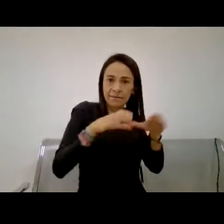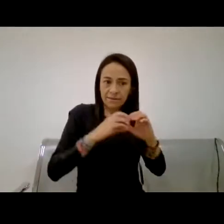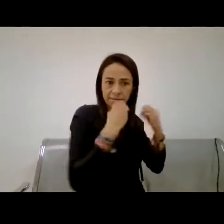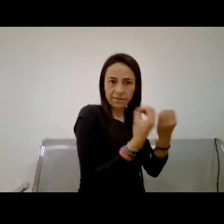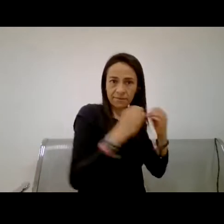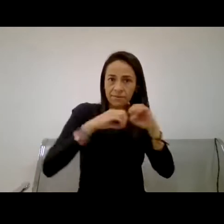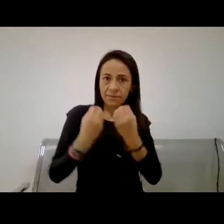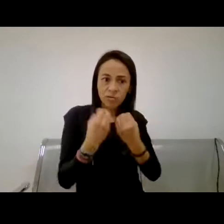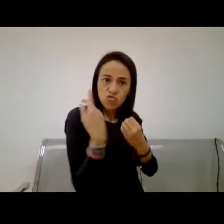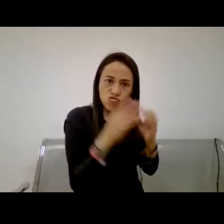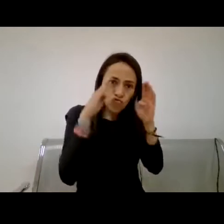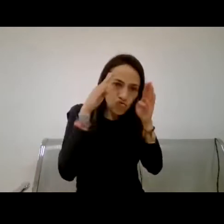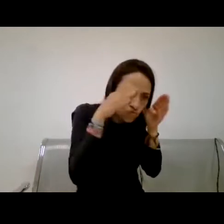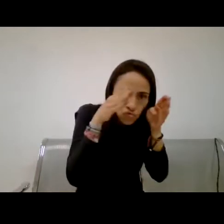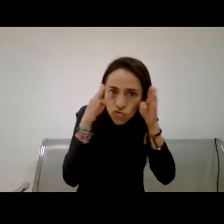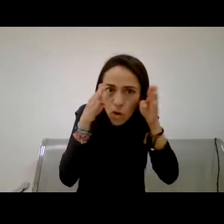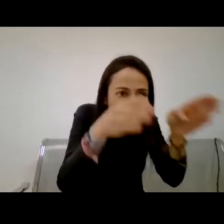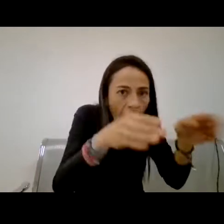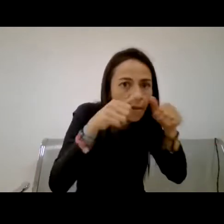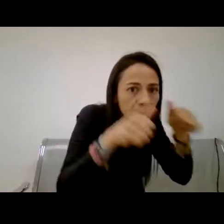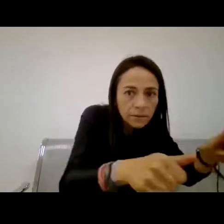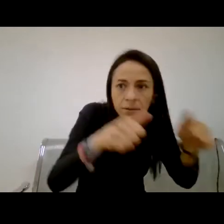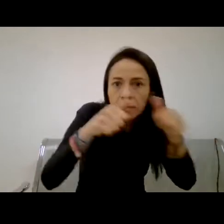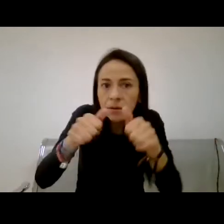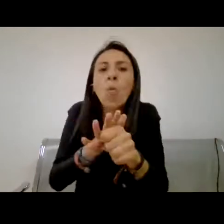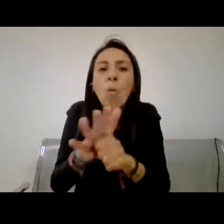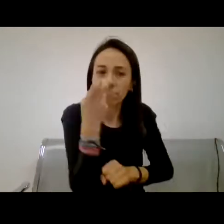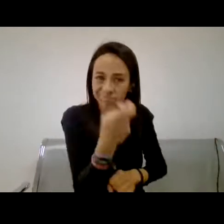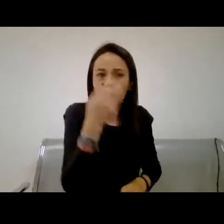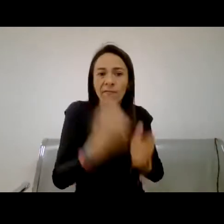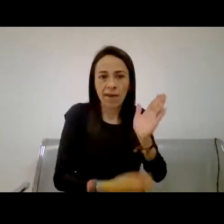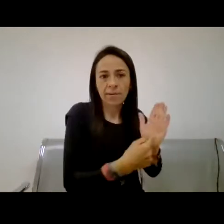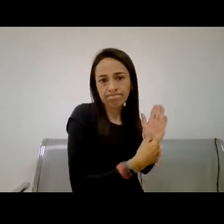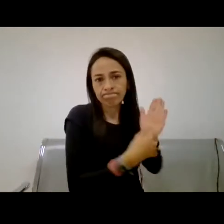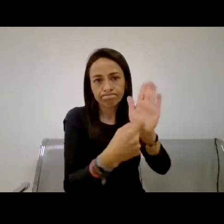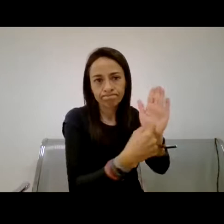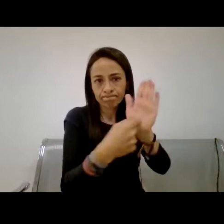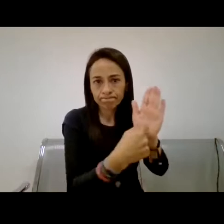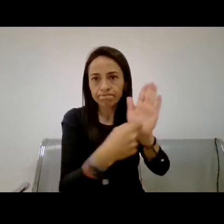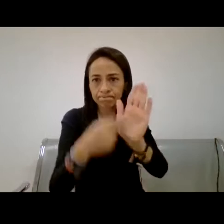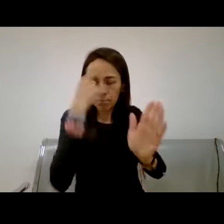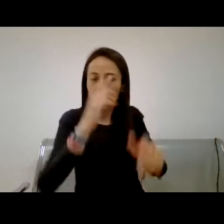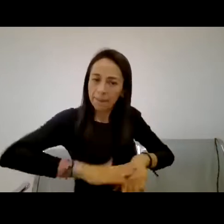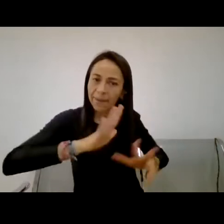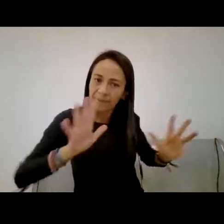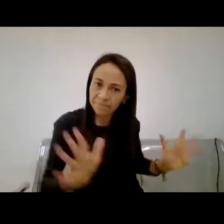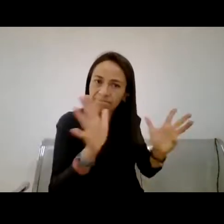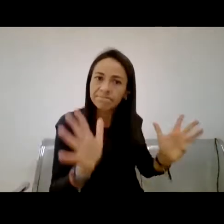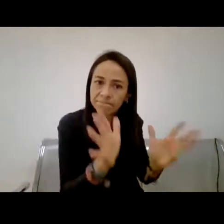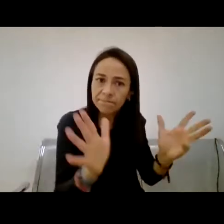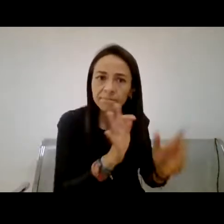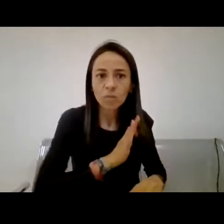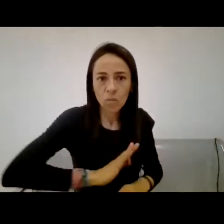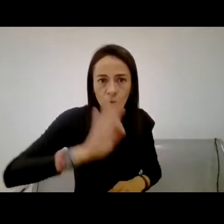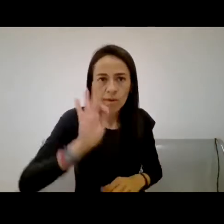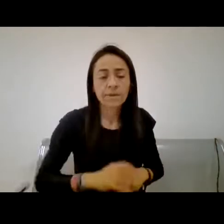un cumplimiento mejor de la obligación de fomento. Ahora, creo que con esto también una cuestión